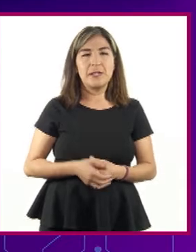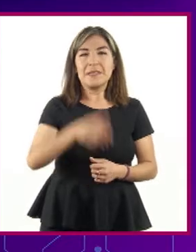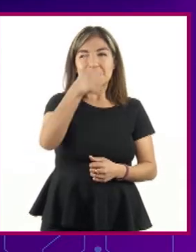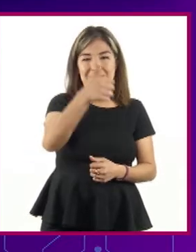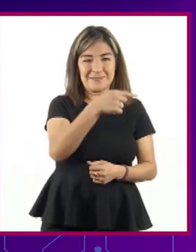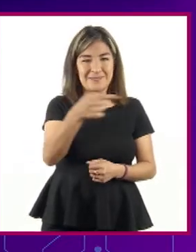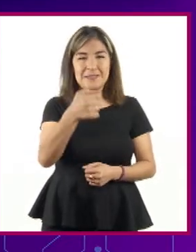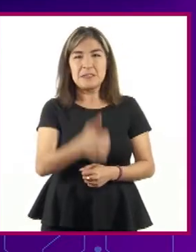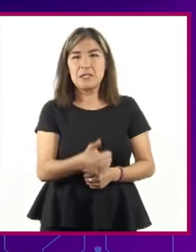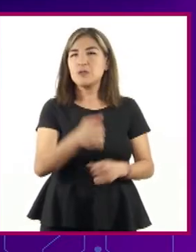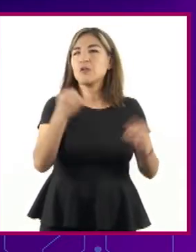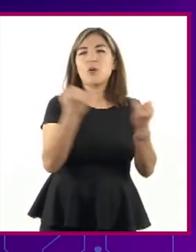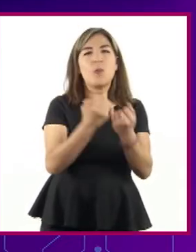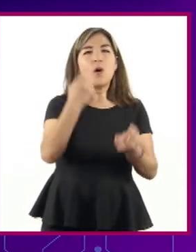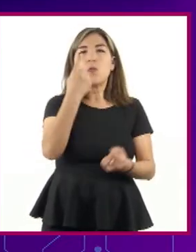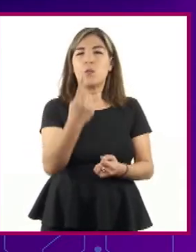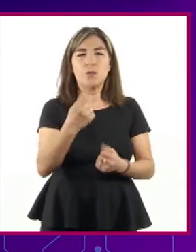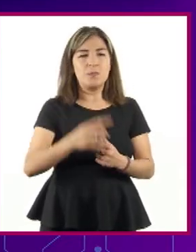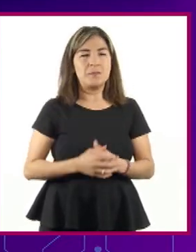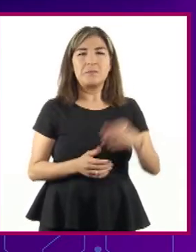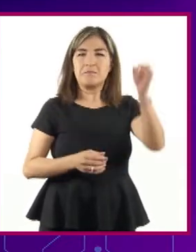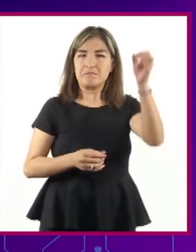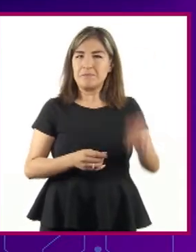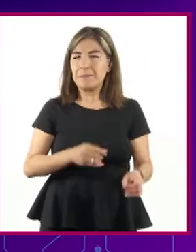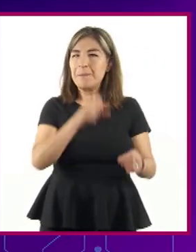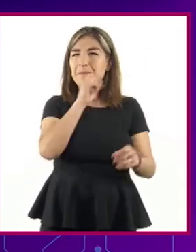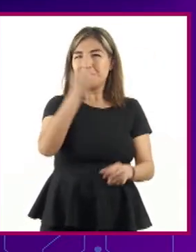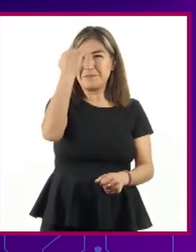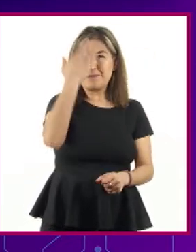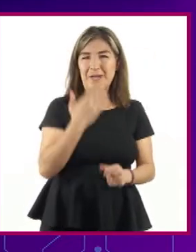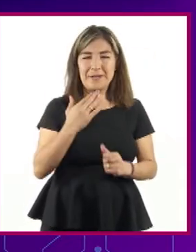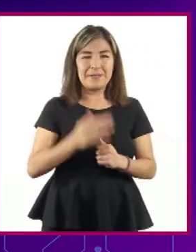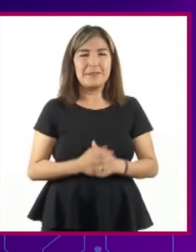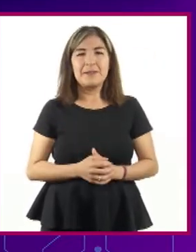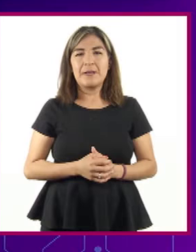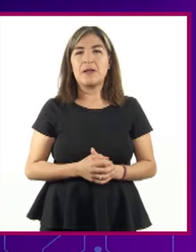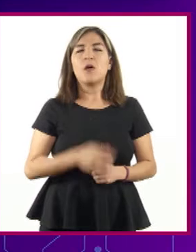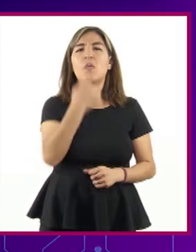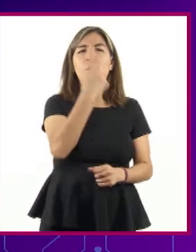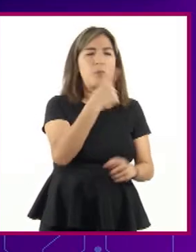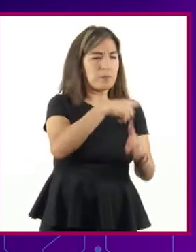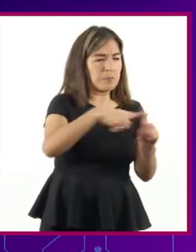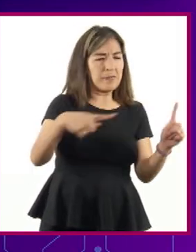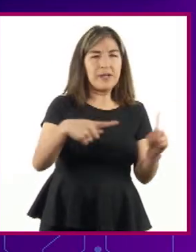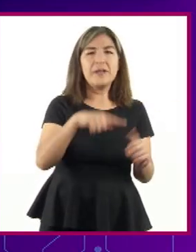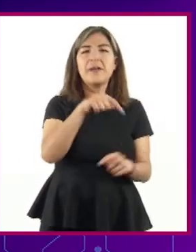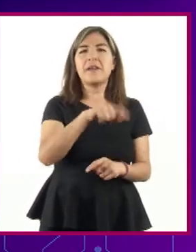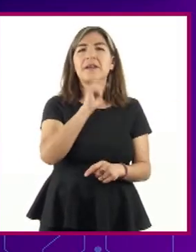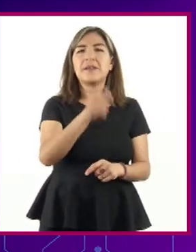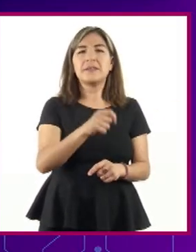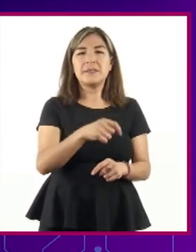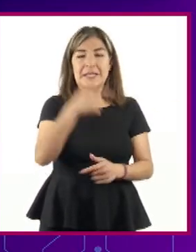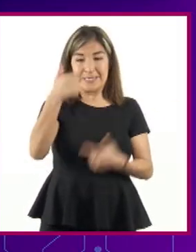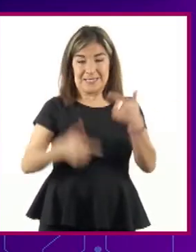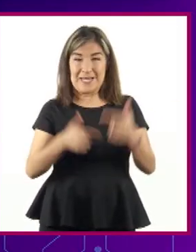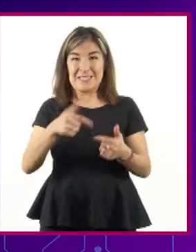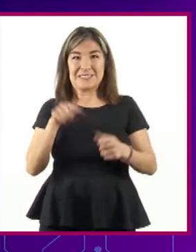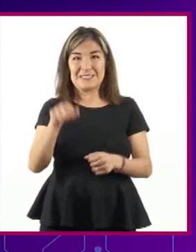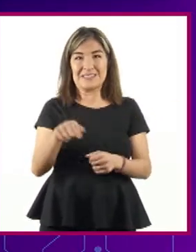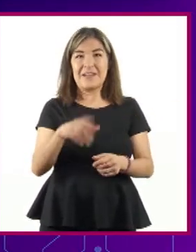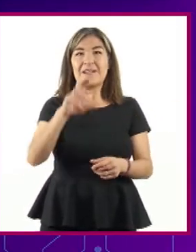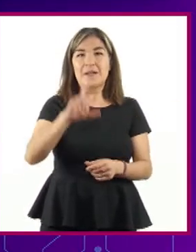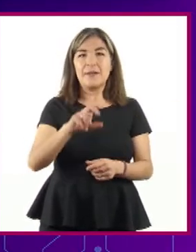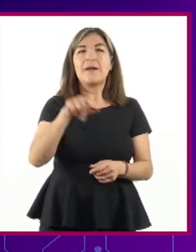entero, tal y como lo indicó la imagen anterior. Entonces, un medio, que es la medida de leche condensada